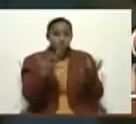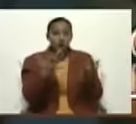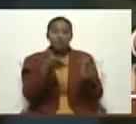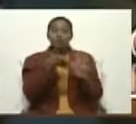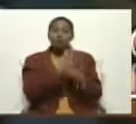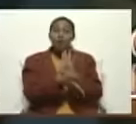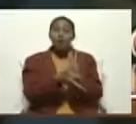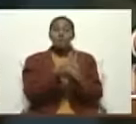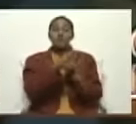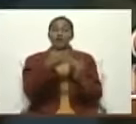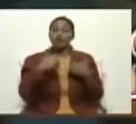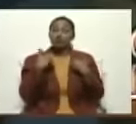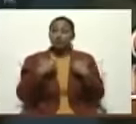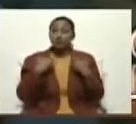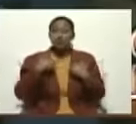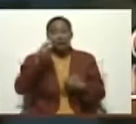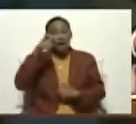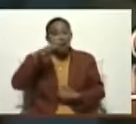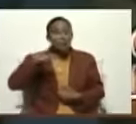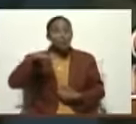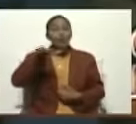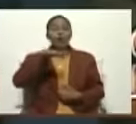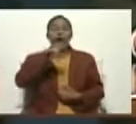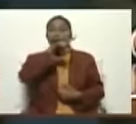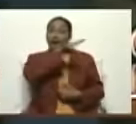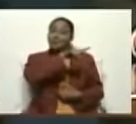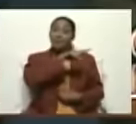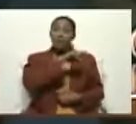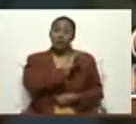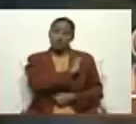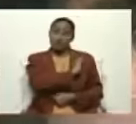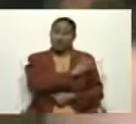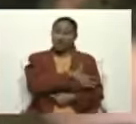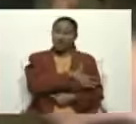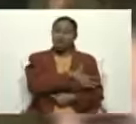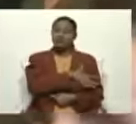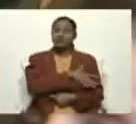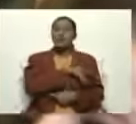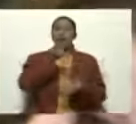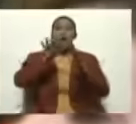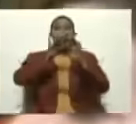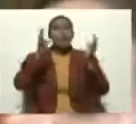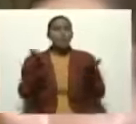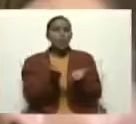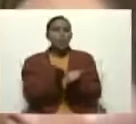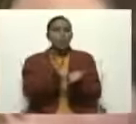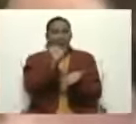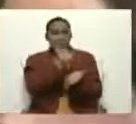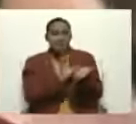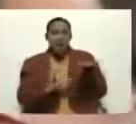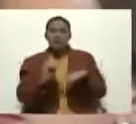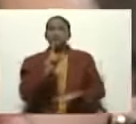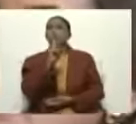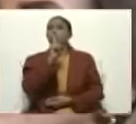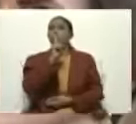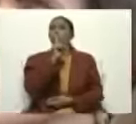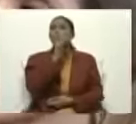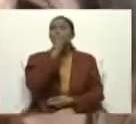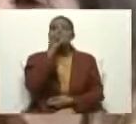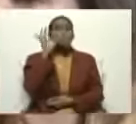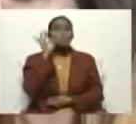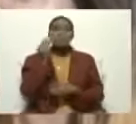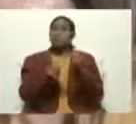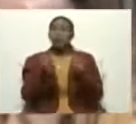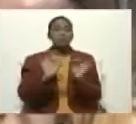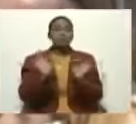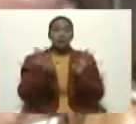ven cómo las grandes potencias mundiales callan, no logran hacer las acciones que